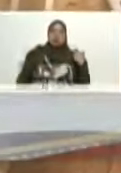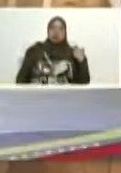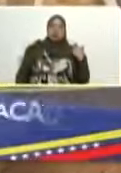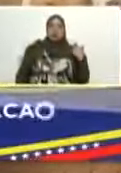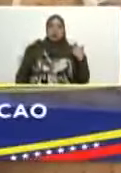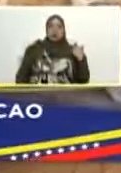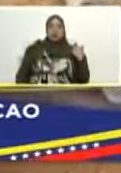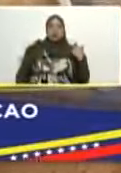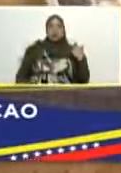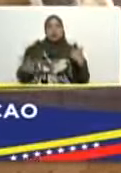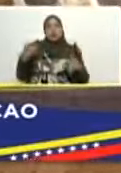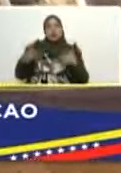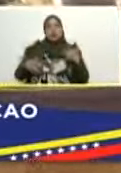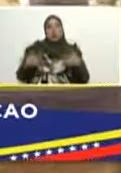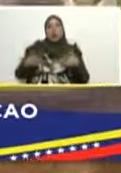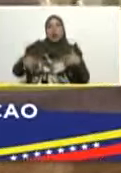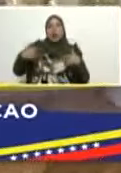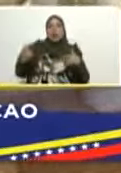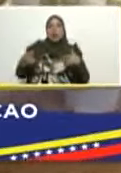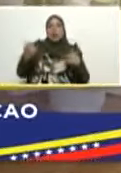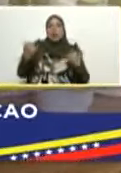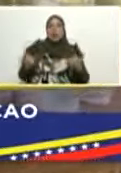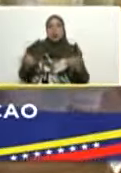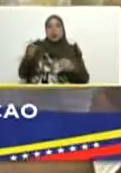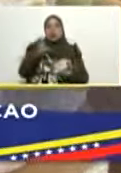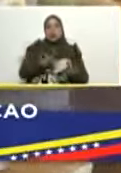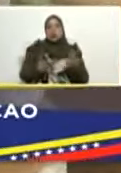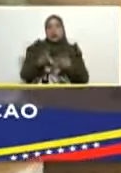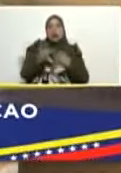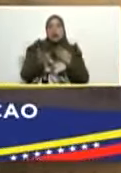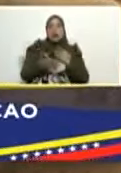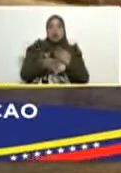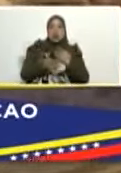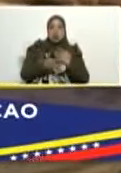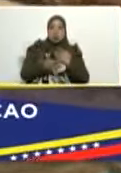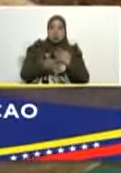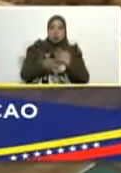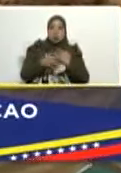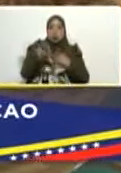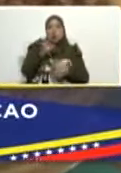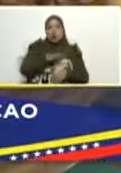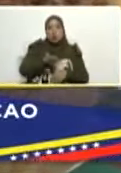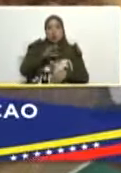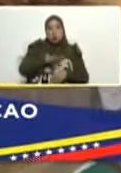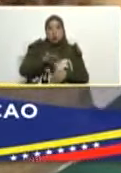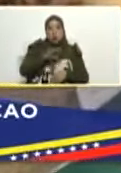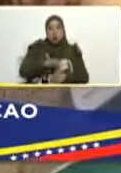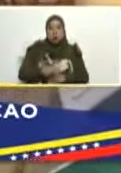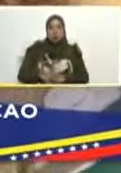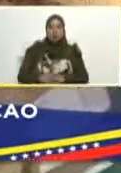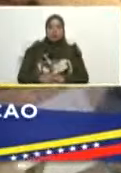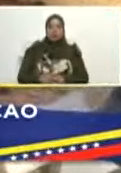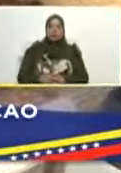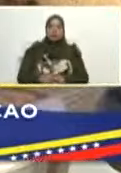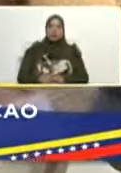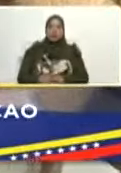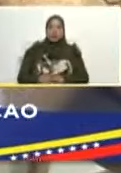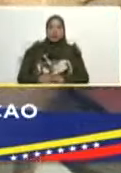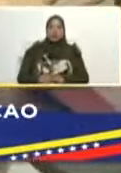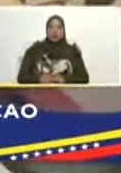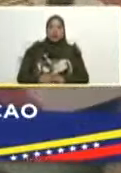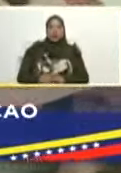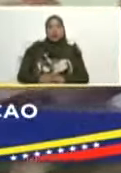arranca un antes y un después de la ciencia y la tecnología socializada, presidente, puesta en la mano